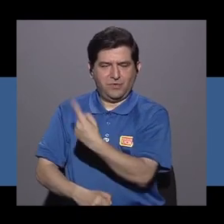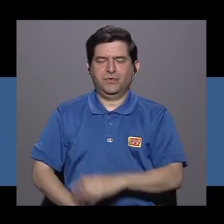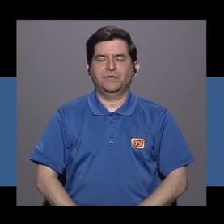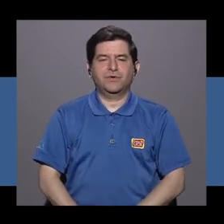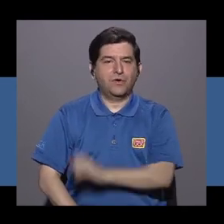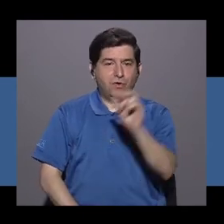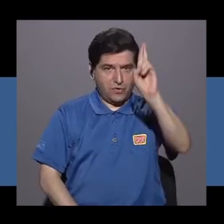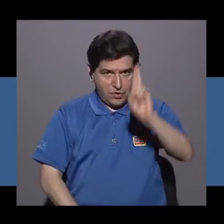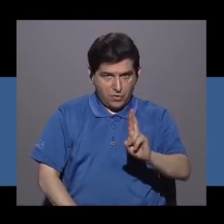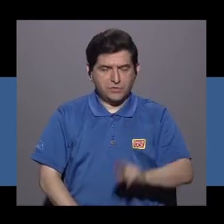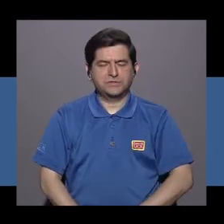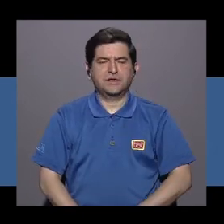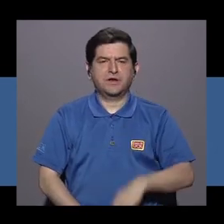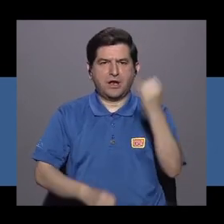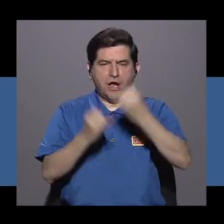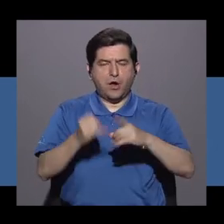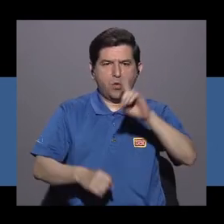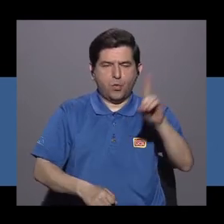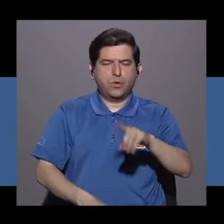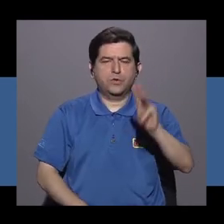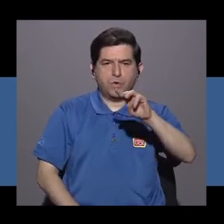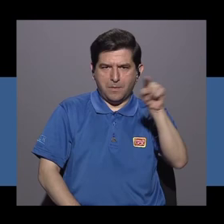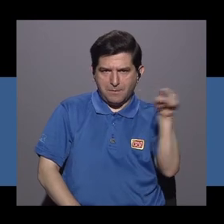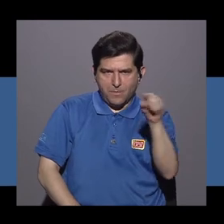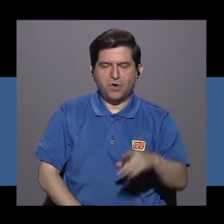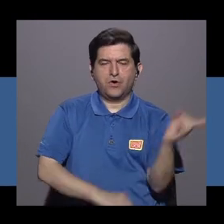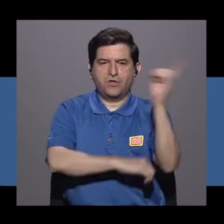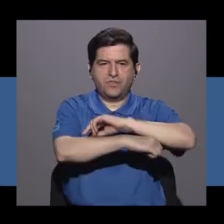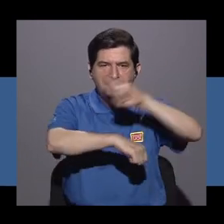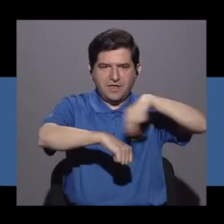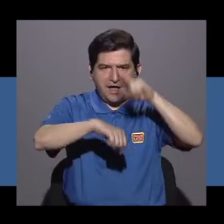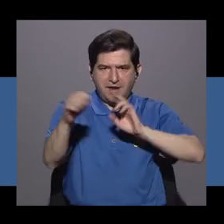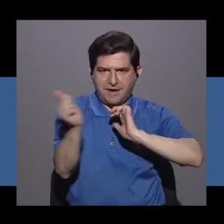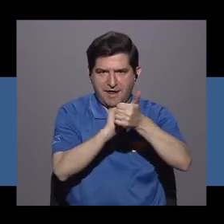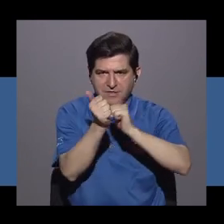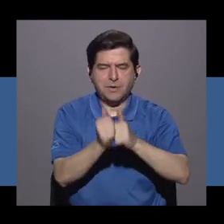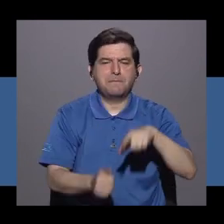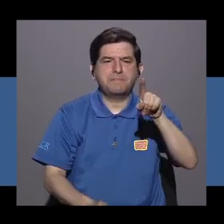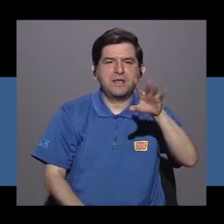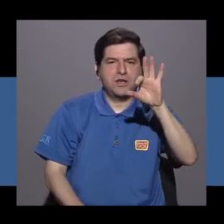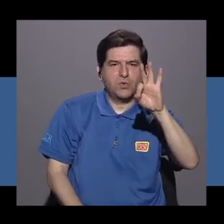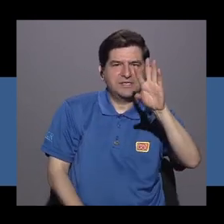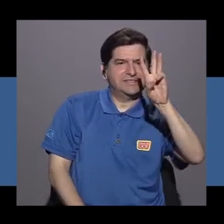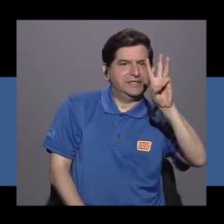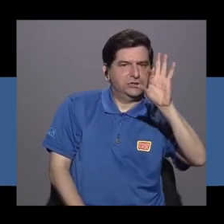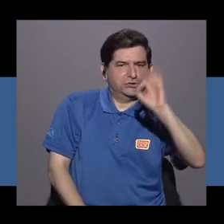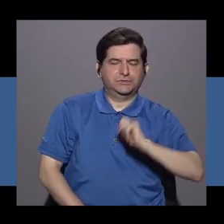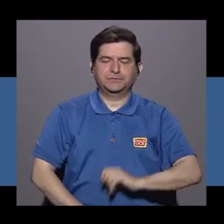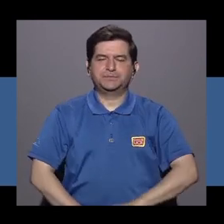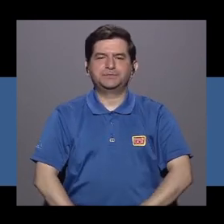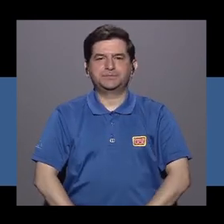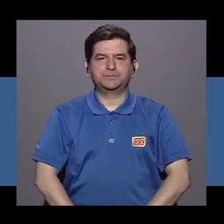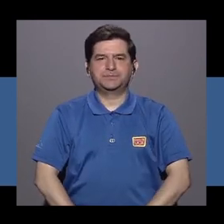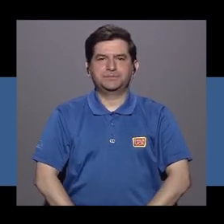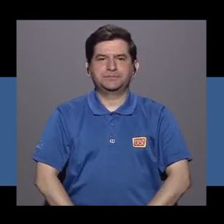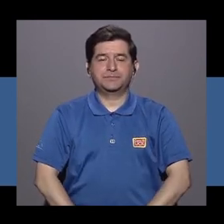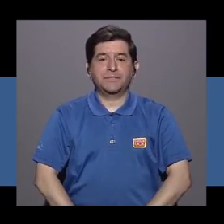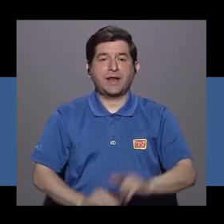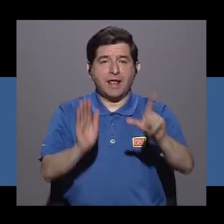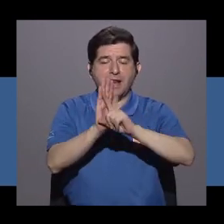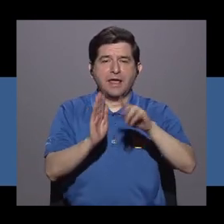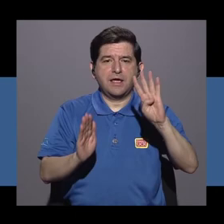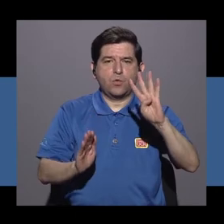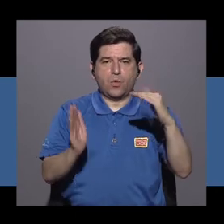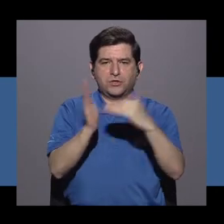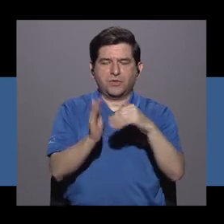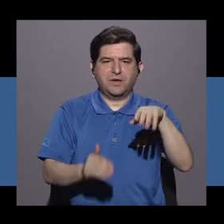ellos. En Costa Rica se decretó el último domingo del mes de marzo como el Día Nacional del Deporte desde 1969.